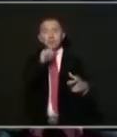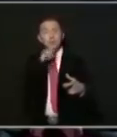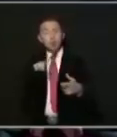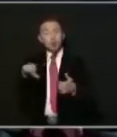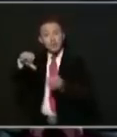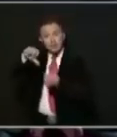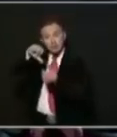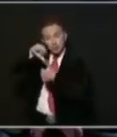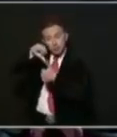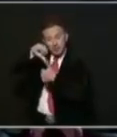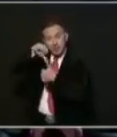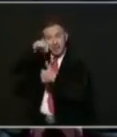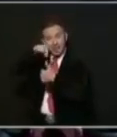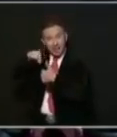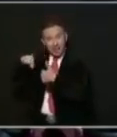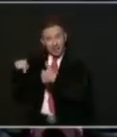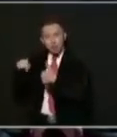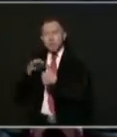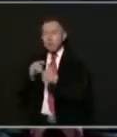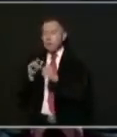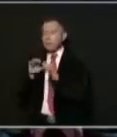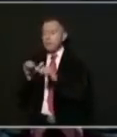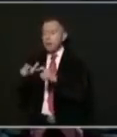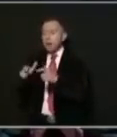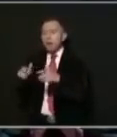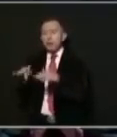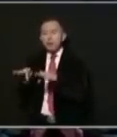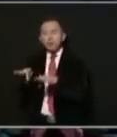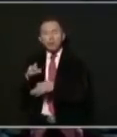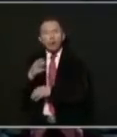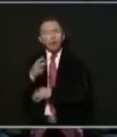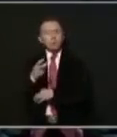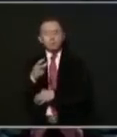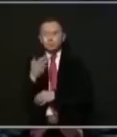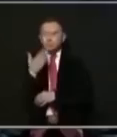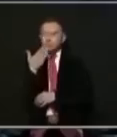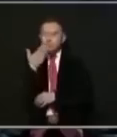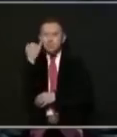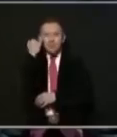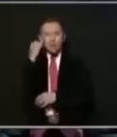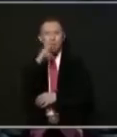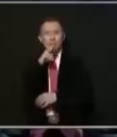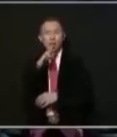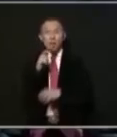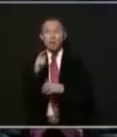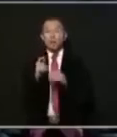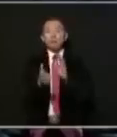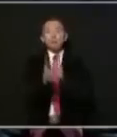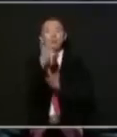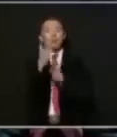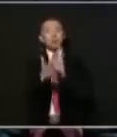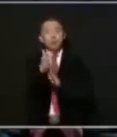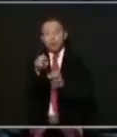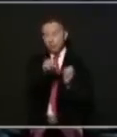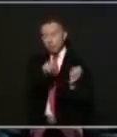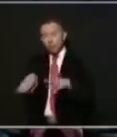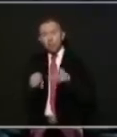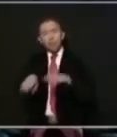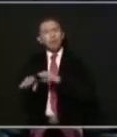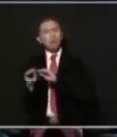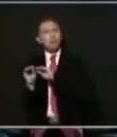es la salida, es la alternativa a la migración,